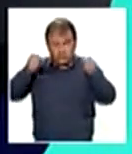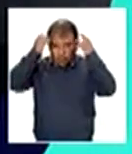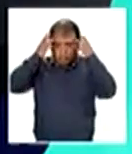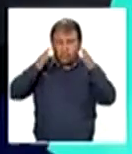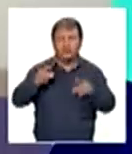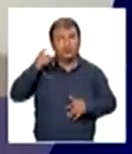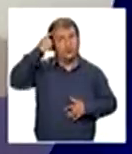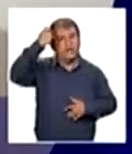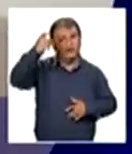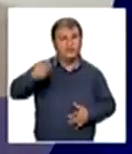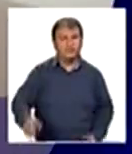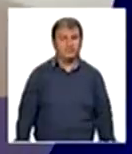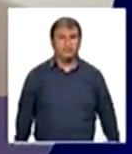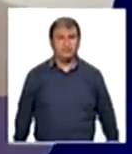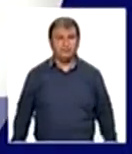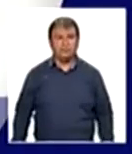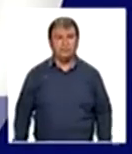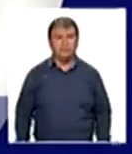muevan.